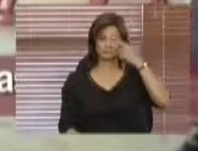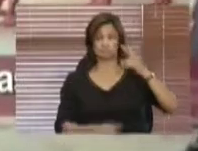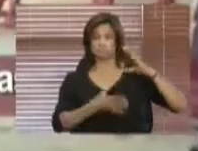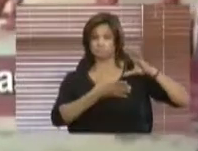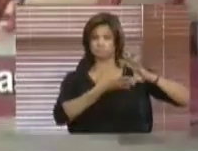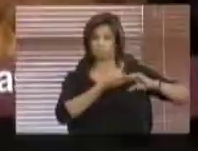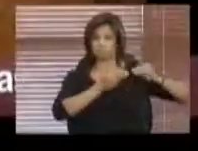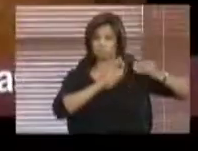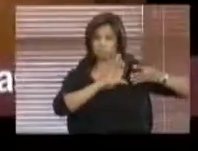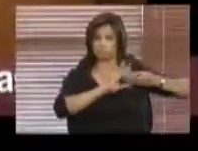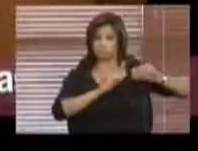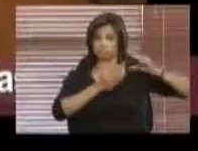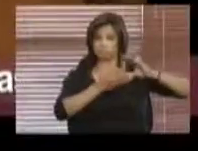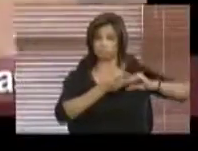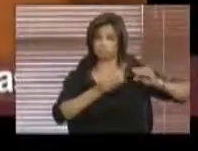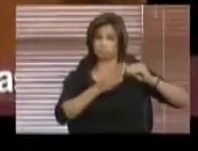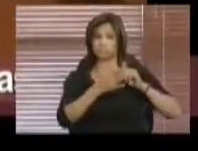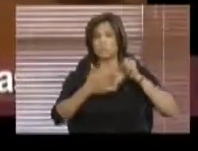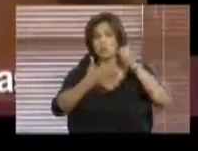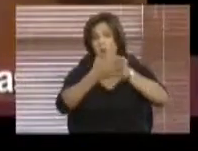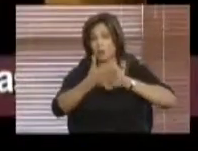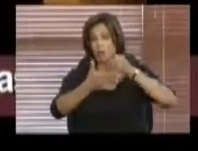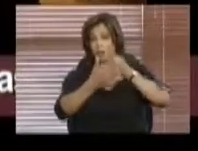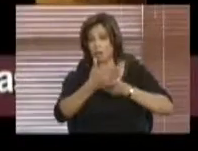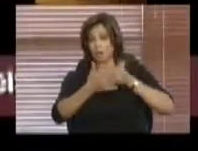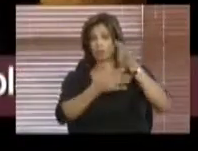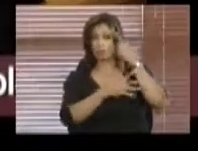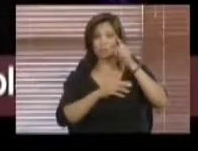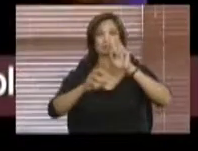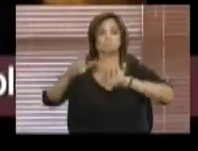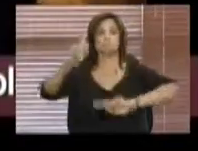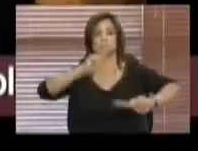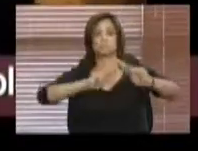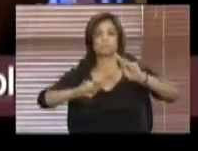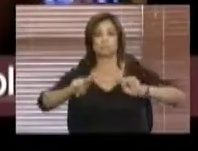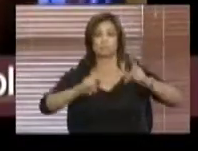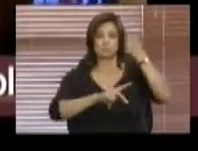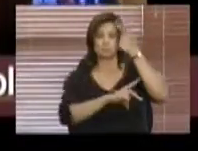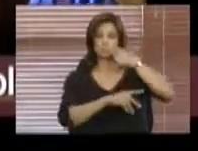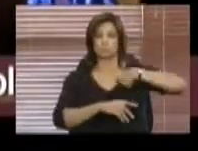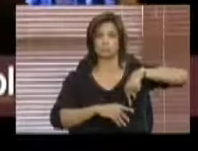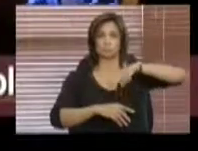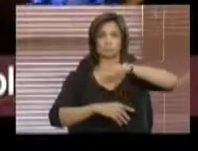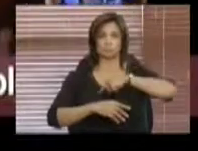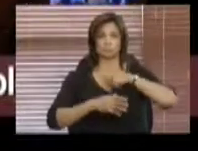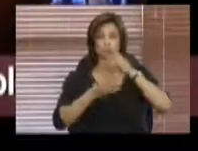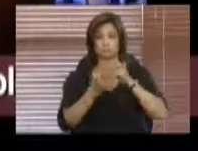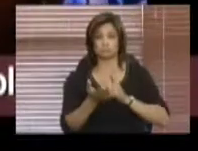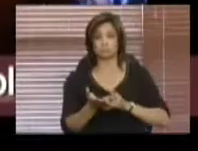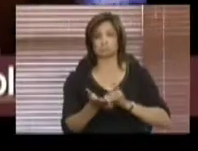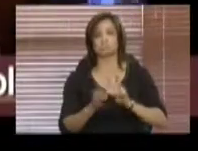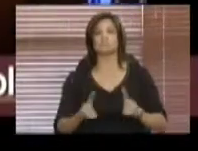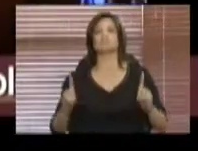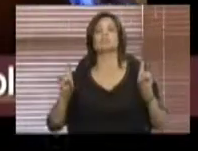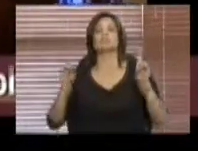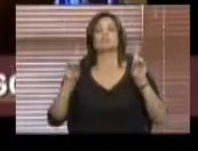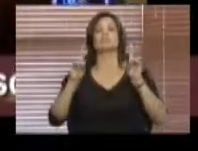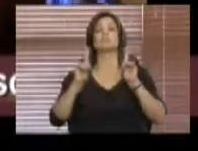Por la historia y por las luchas de un gran pueblo,